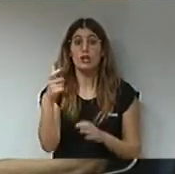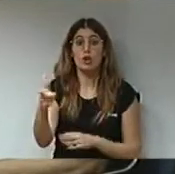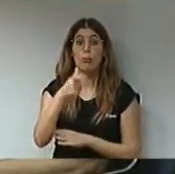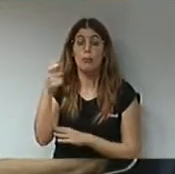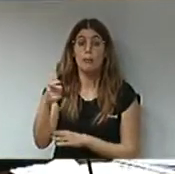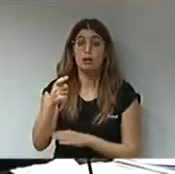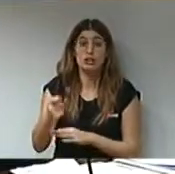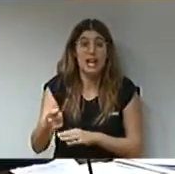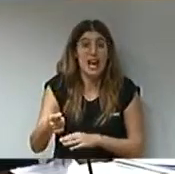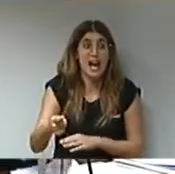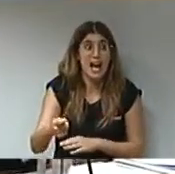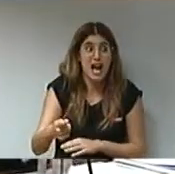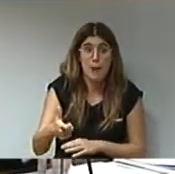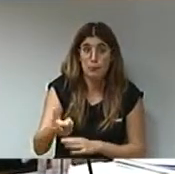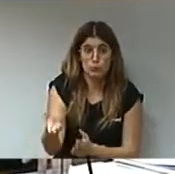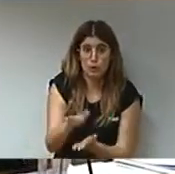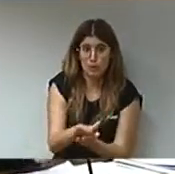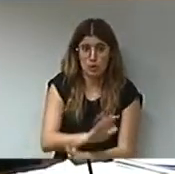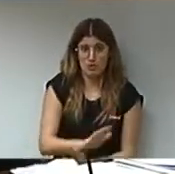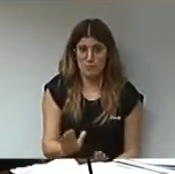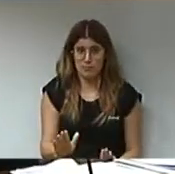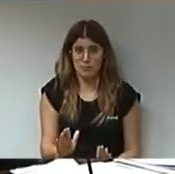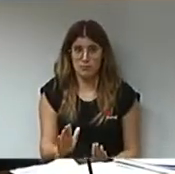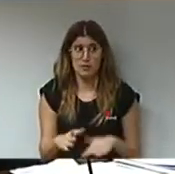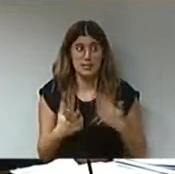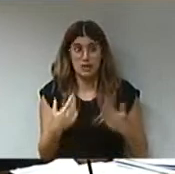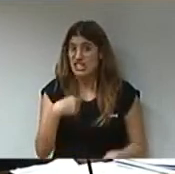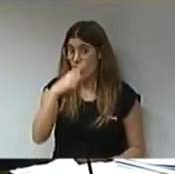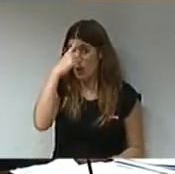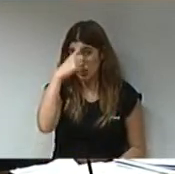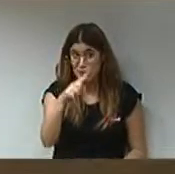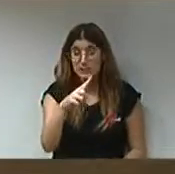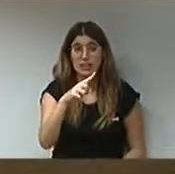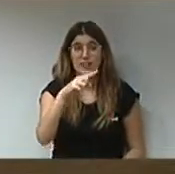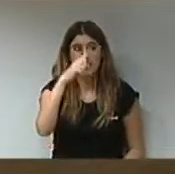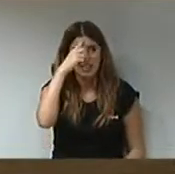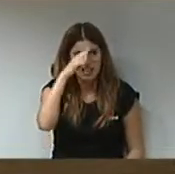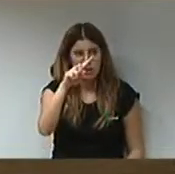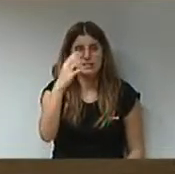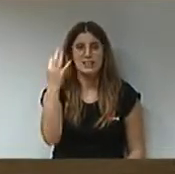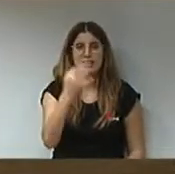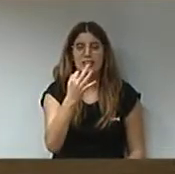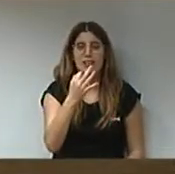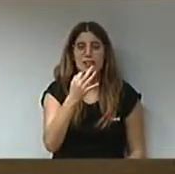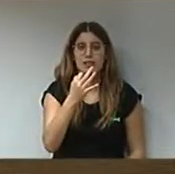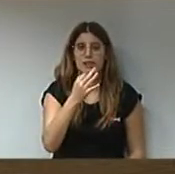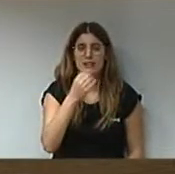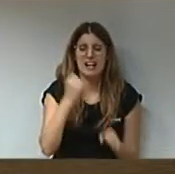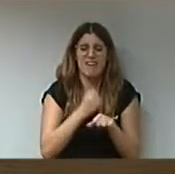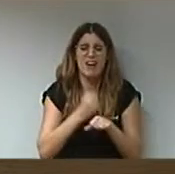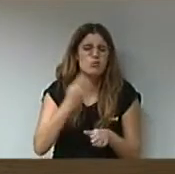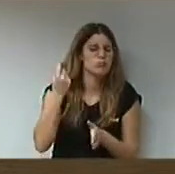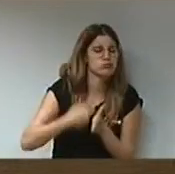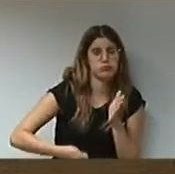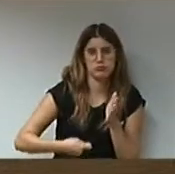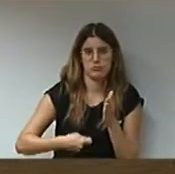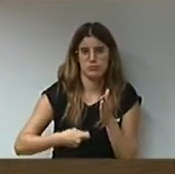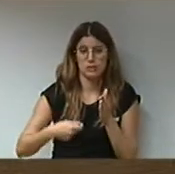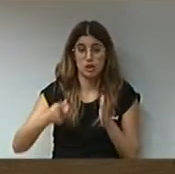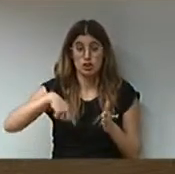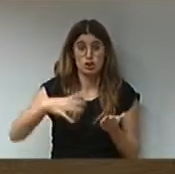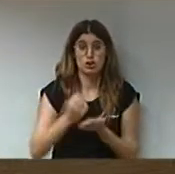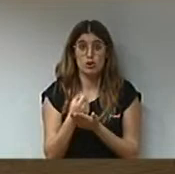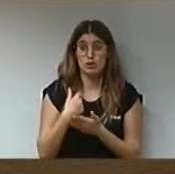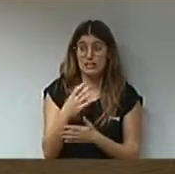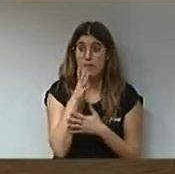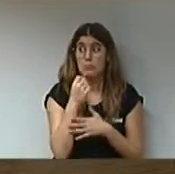punto de ser arrollados por el fuego. Y evidentemente que sé que lo dieron todo. Y todos los que estábamos ahí estábamos